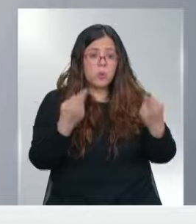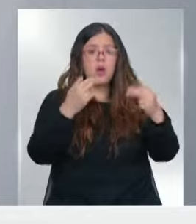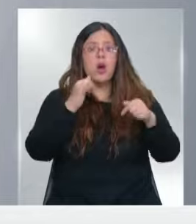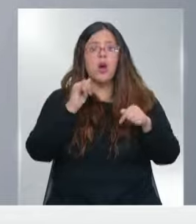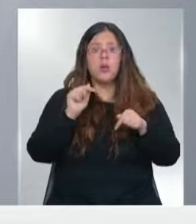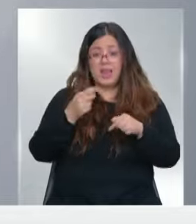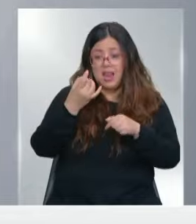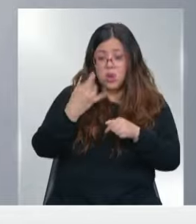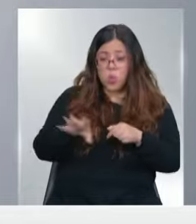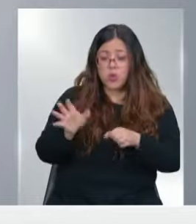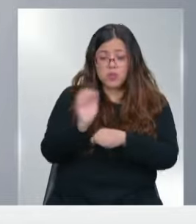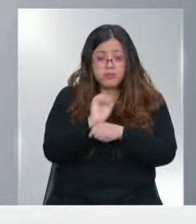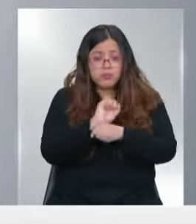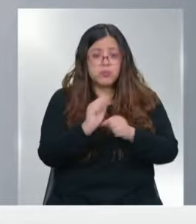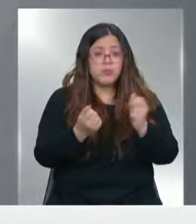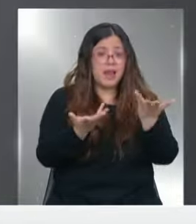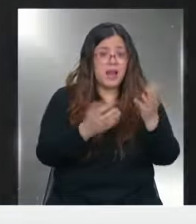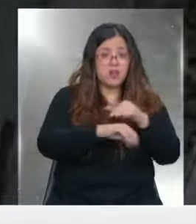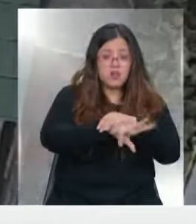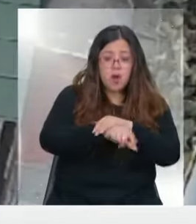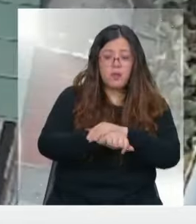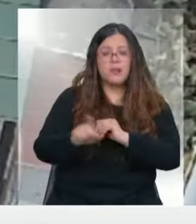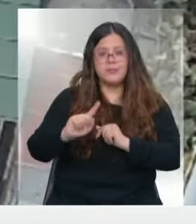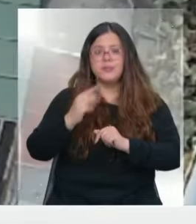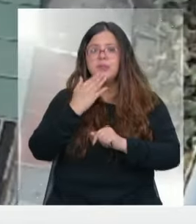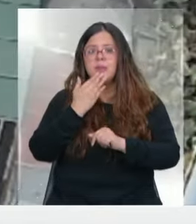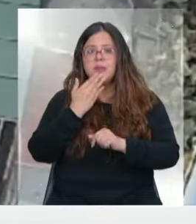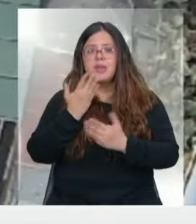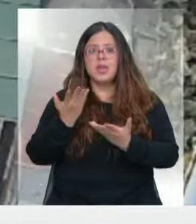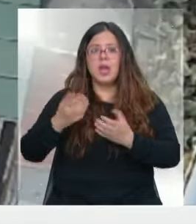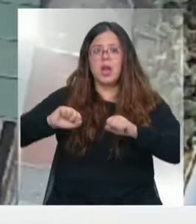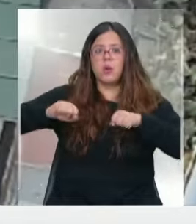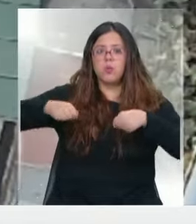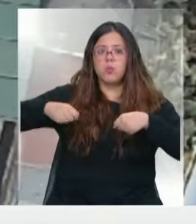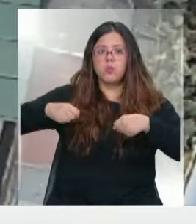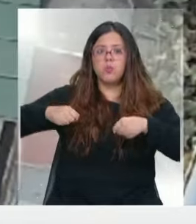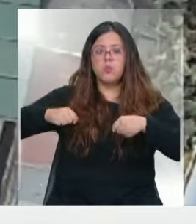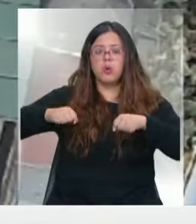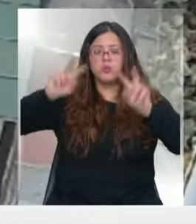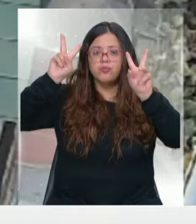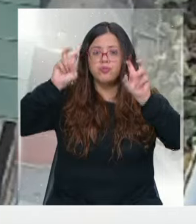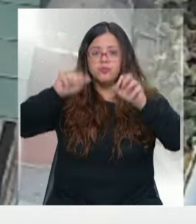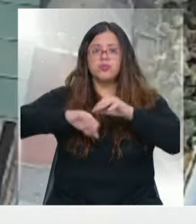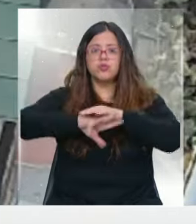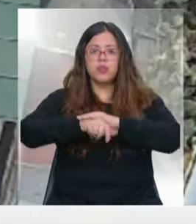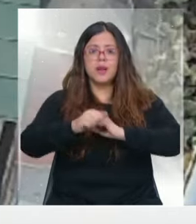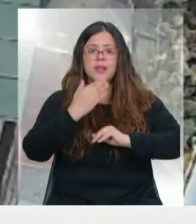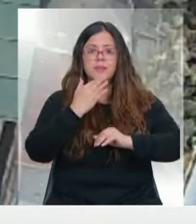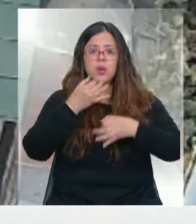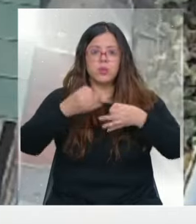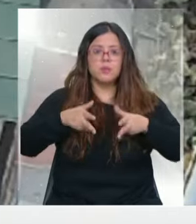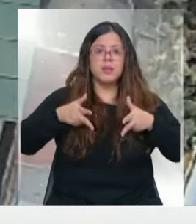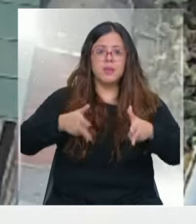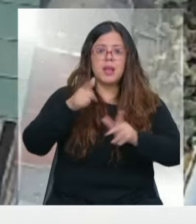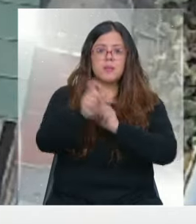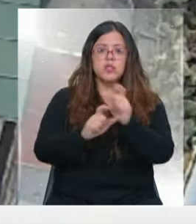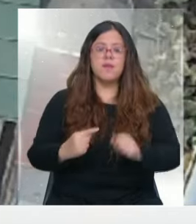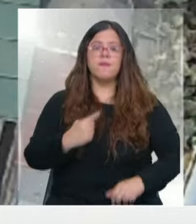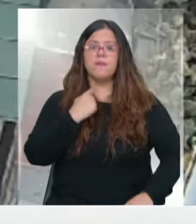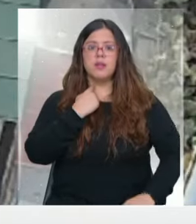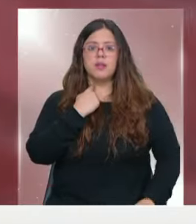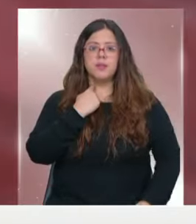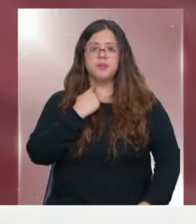que se movilizaban para hacer estas encerronas. También utilizaban motocicletas presuntamente robadas para amedrentar a sus